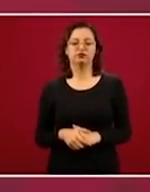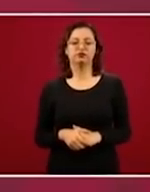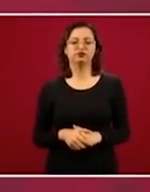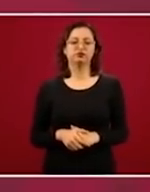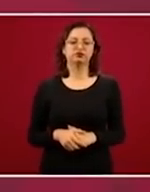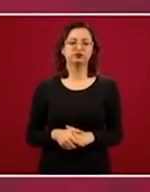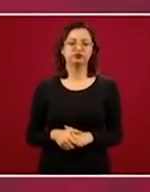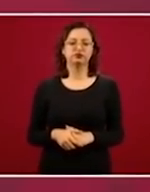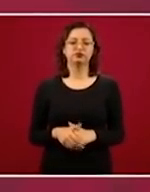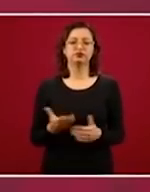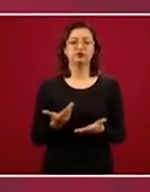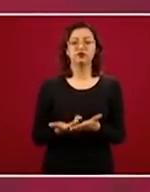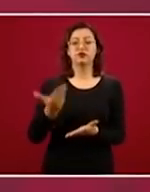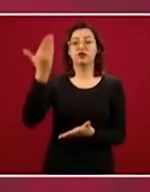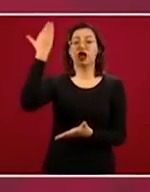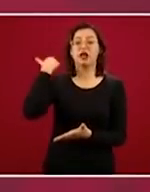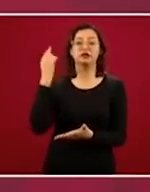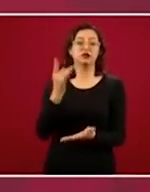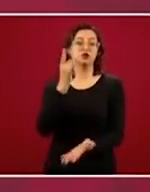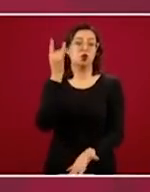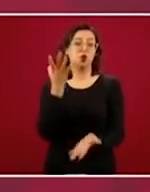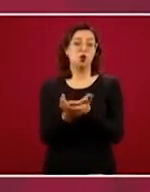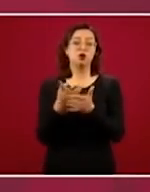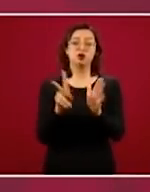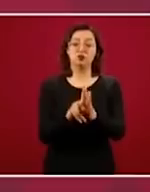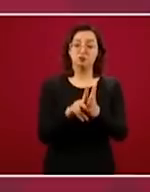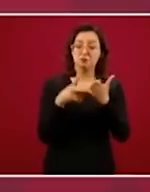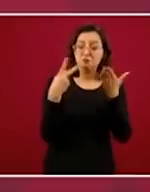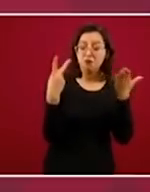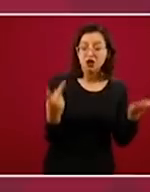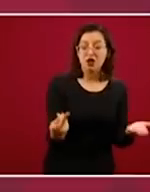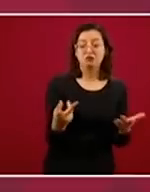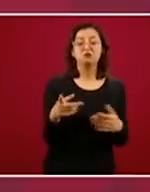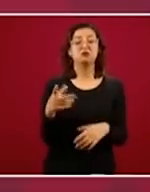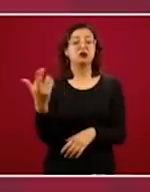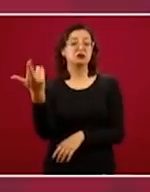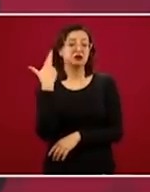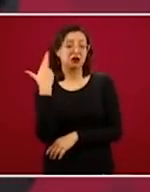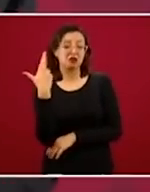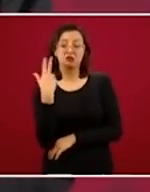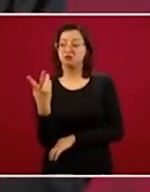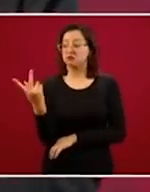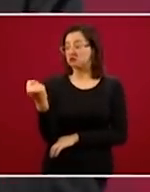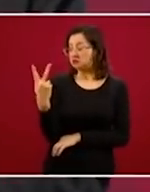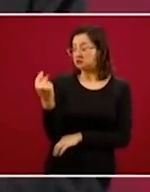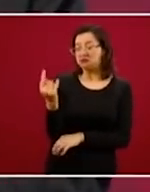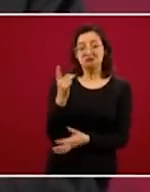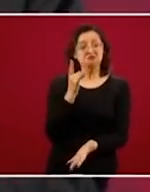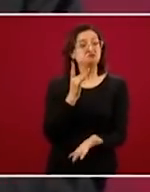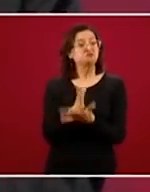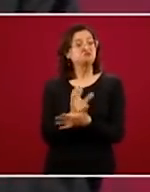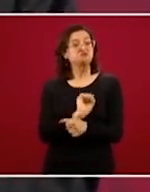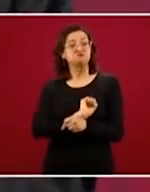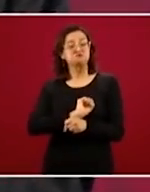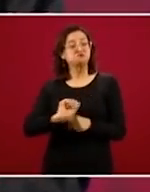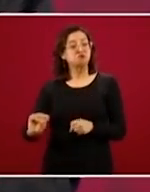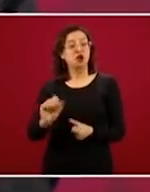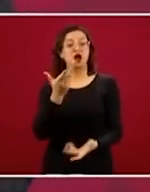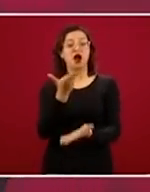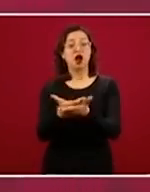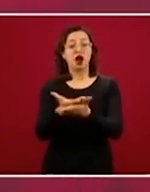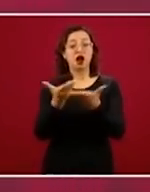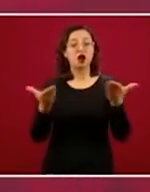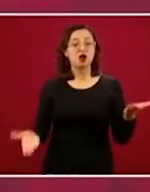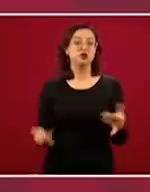solo eran los periódicos y la radio y la televisión ahora